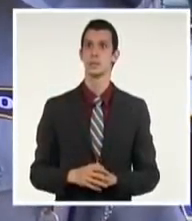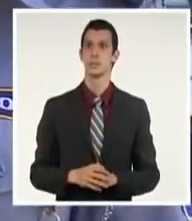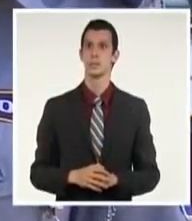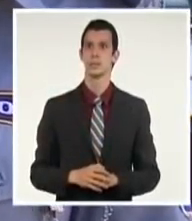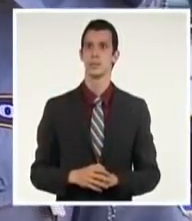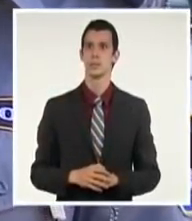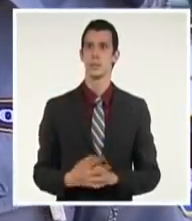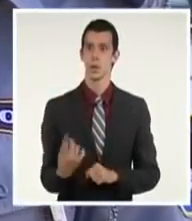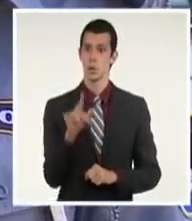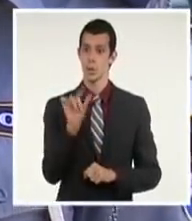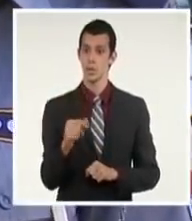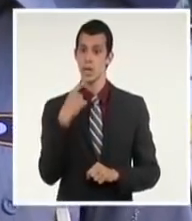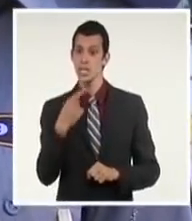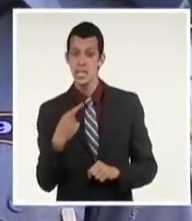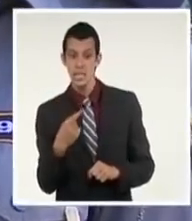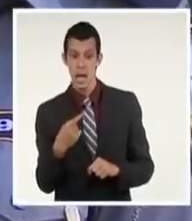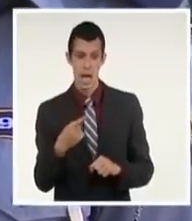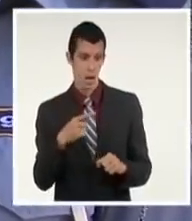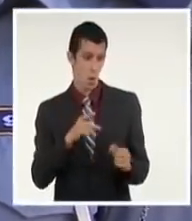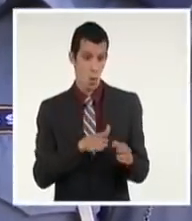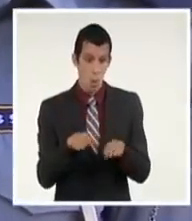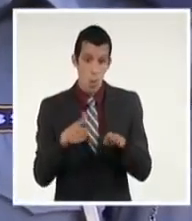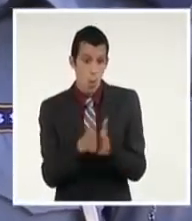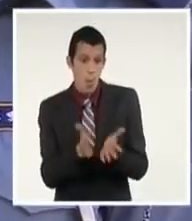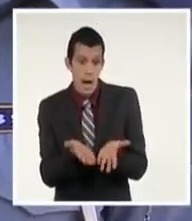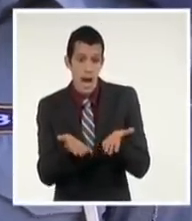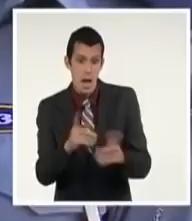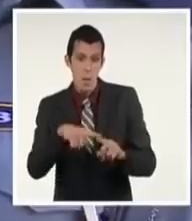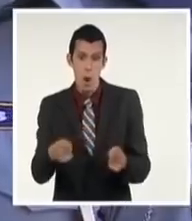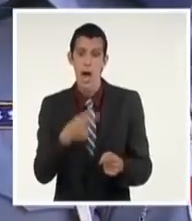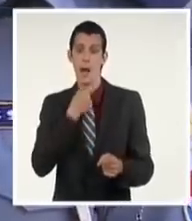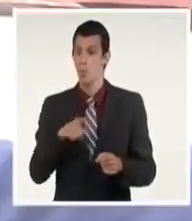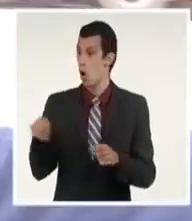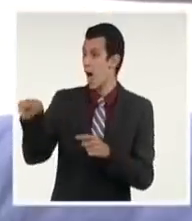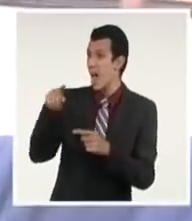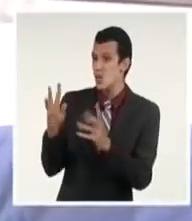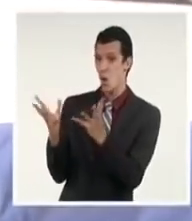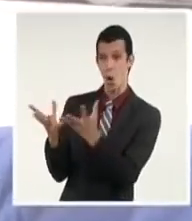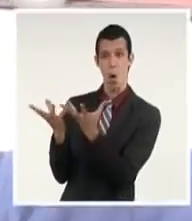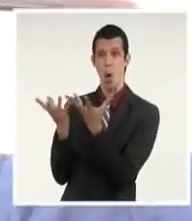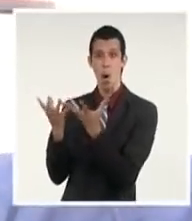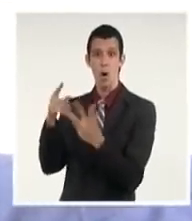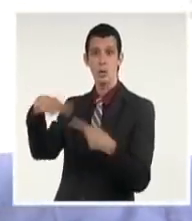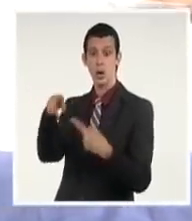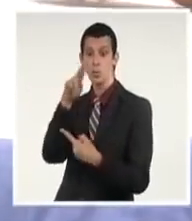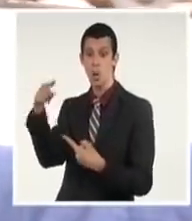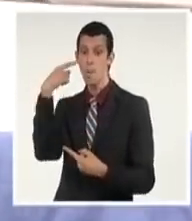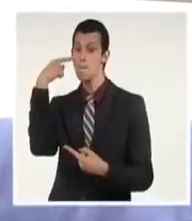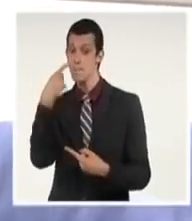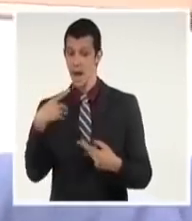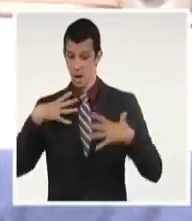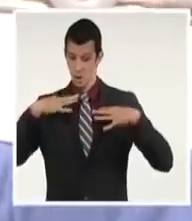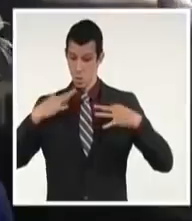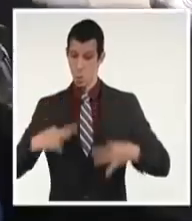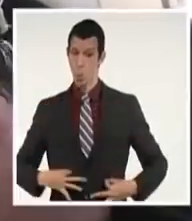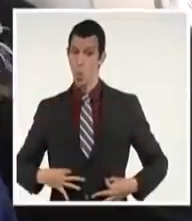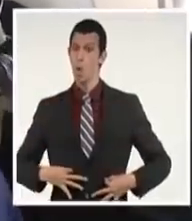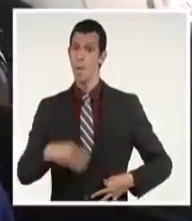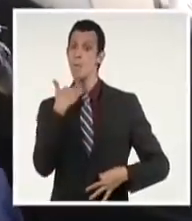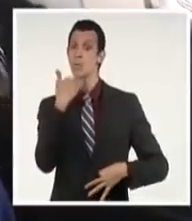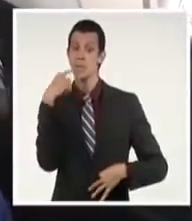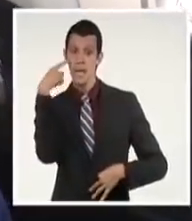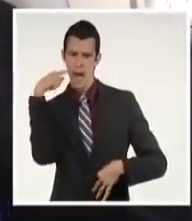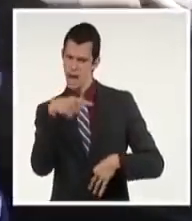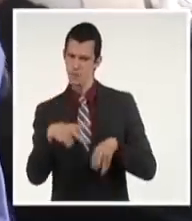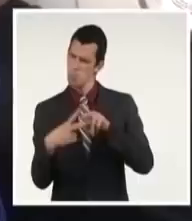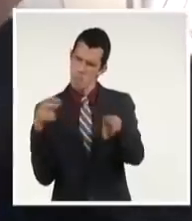es buscando el uniforme, a todas las personas que tengan uniforme para atacarlas. A sus 24 años, Carlos Rafael no había